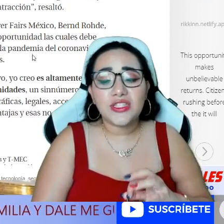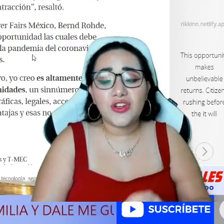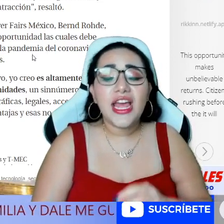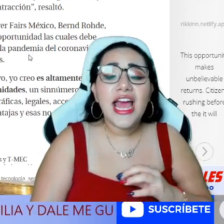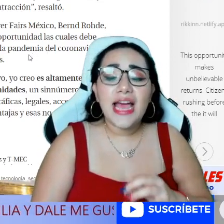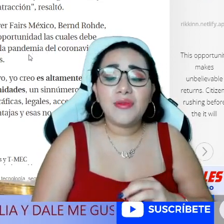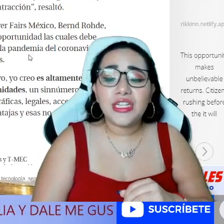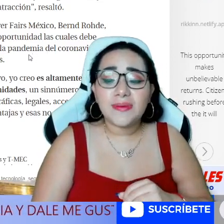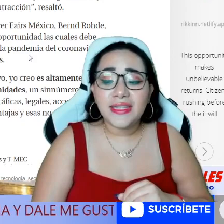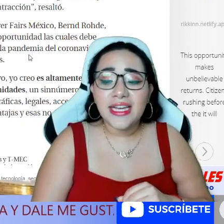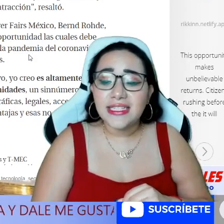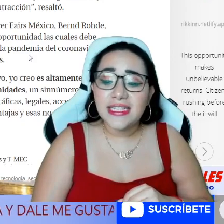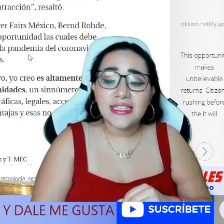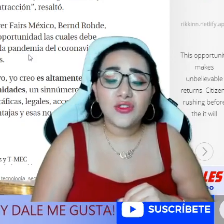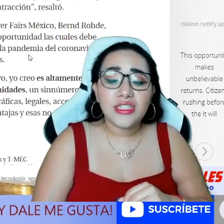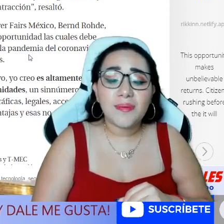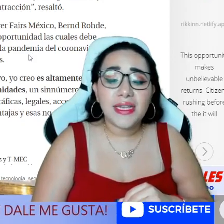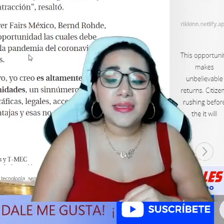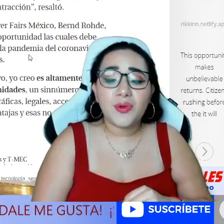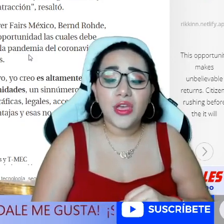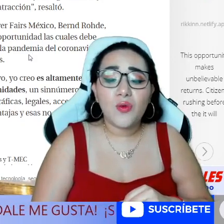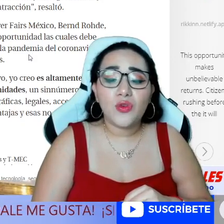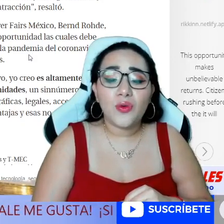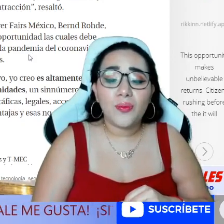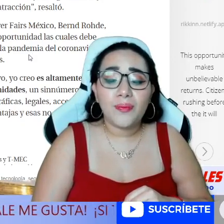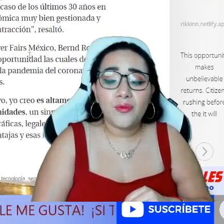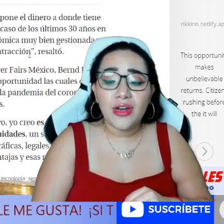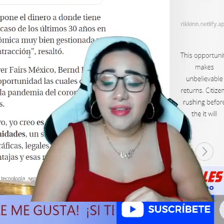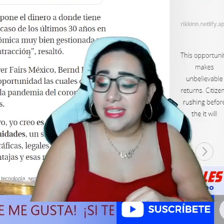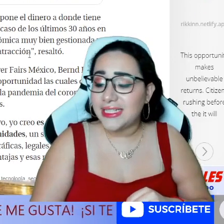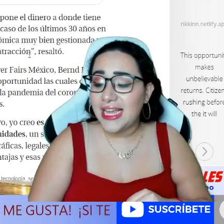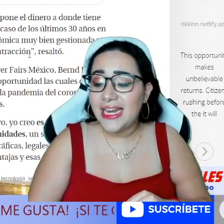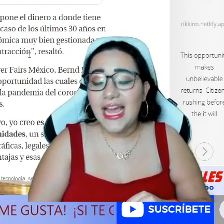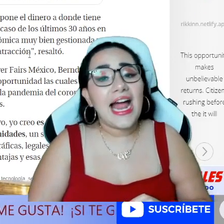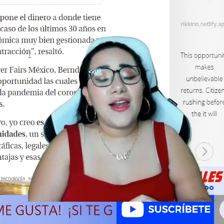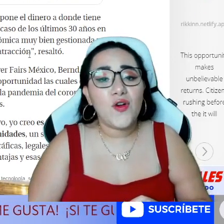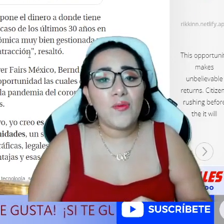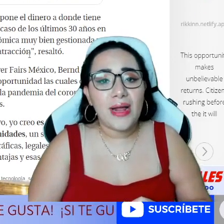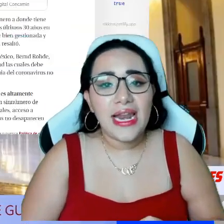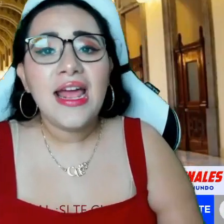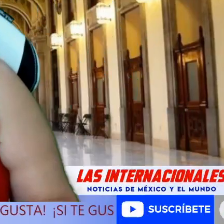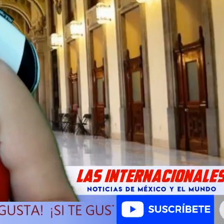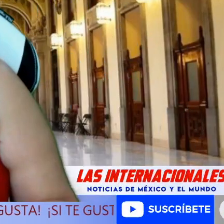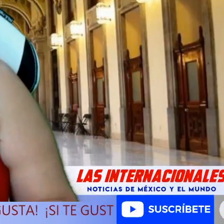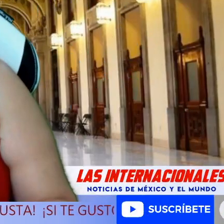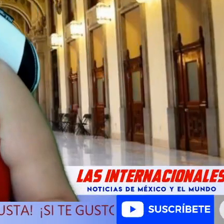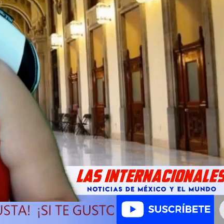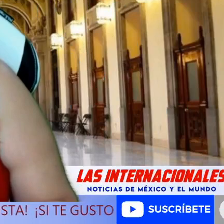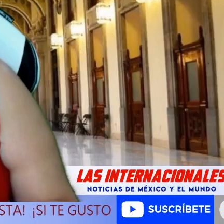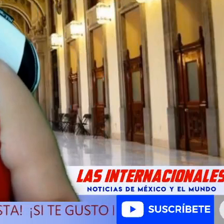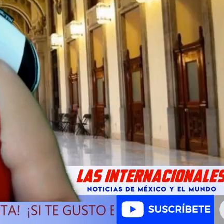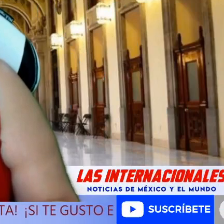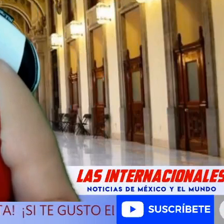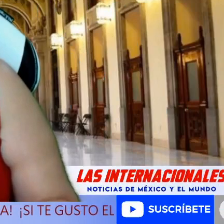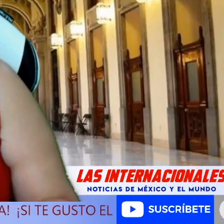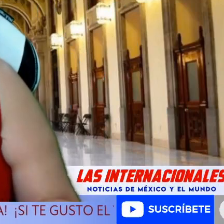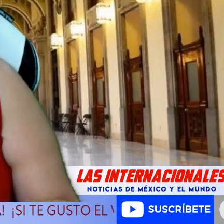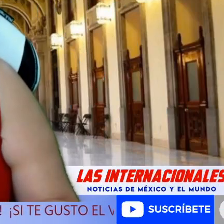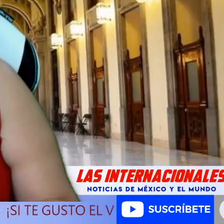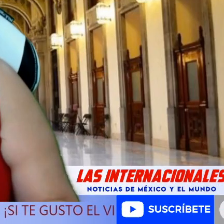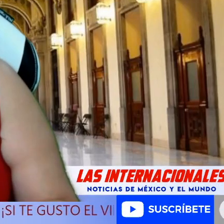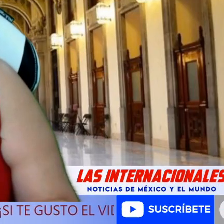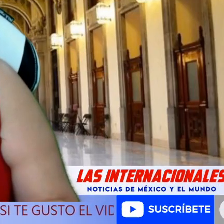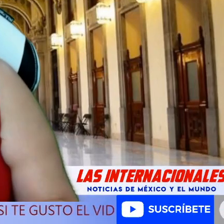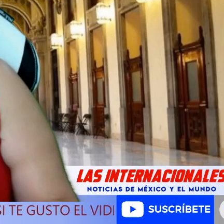transportación hay muchas ventajas y esas no desaparecen porque uno una vez sale algo mal refiriéndose al tema del coronavirus